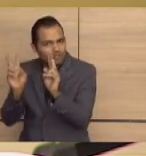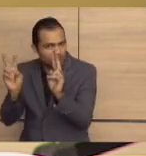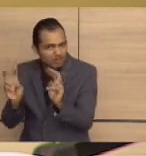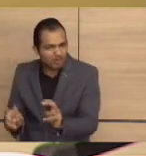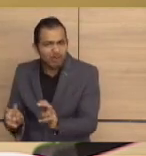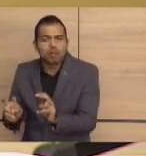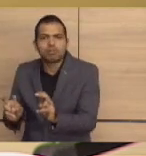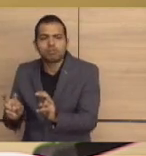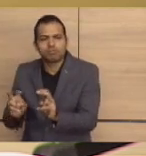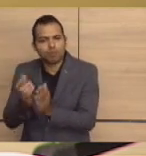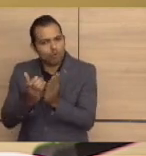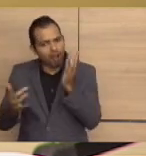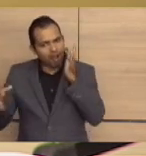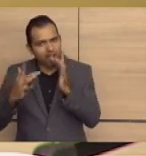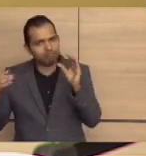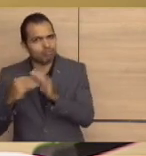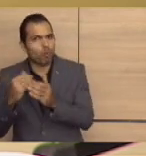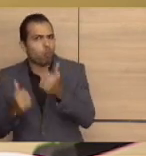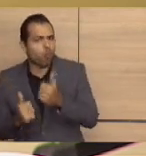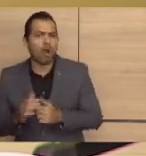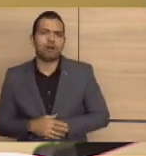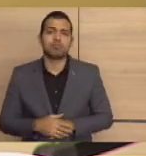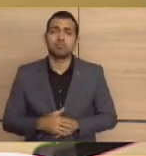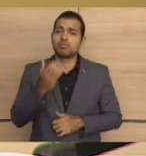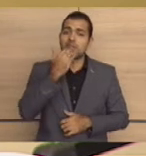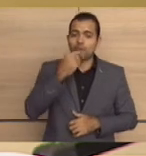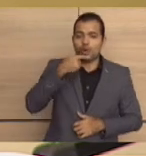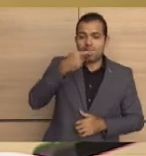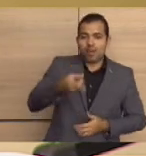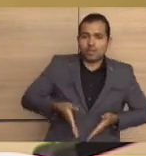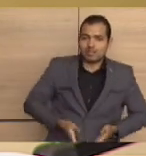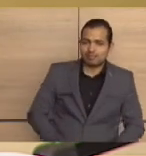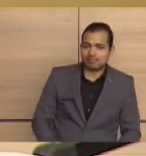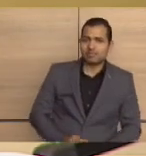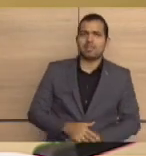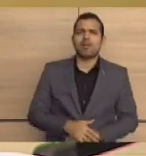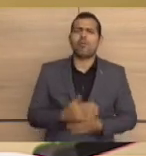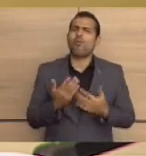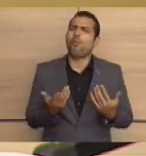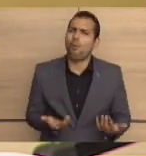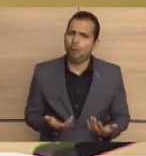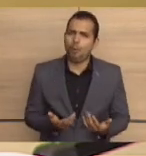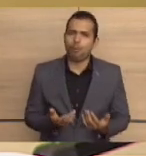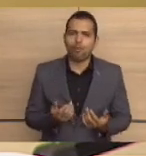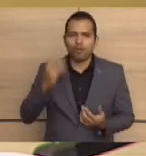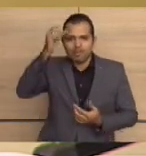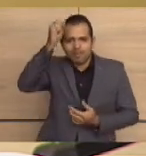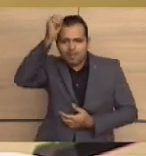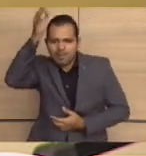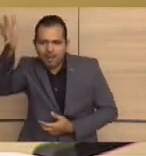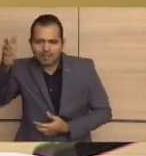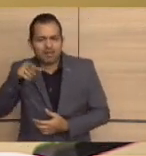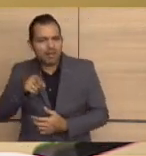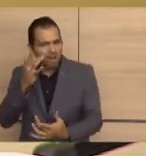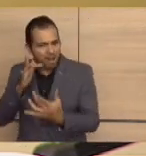la parte de las lenguas maternas, de la diversidad cultural, es necesario pensarnos, replantearnos las didácticas,